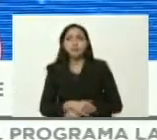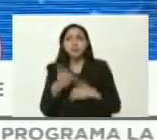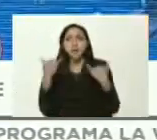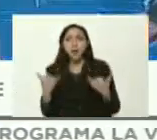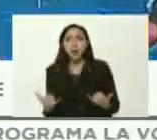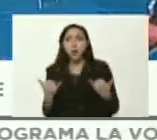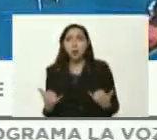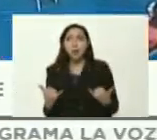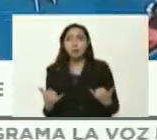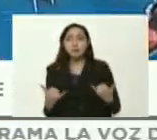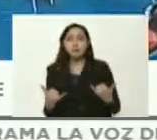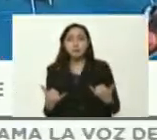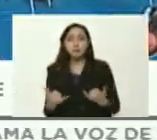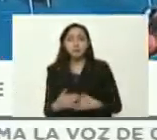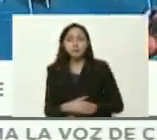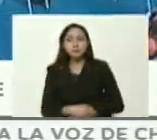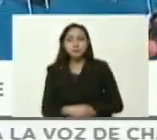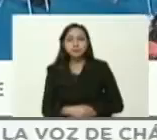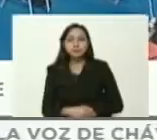final